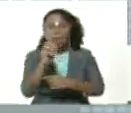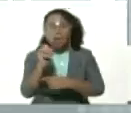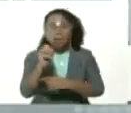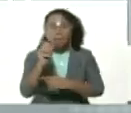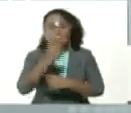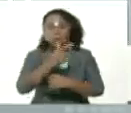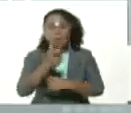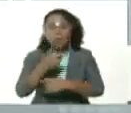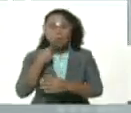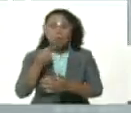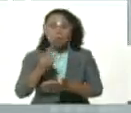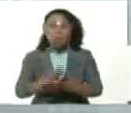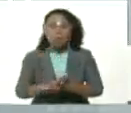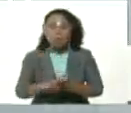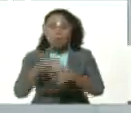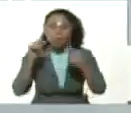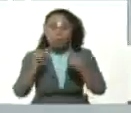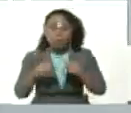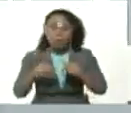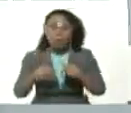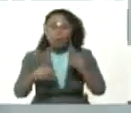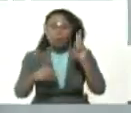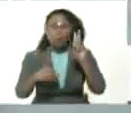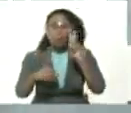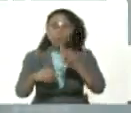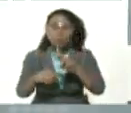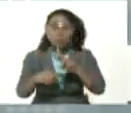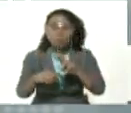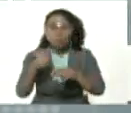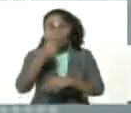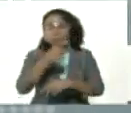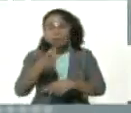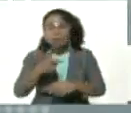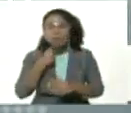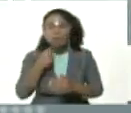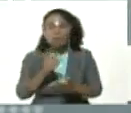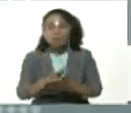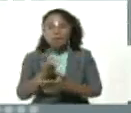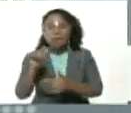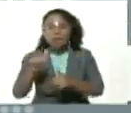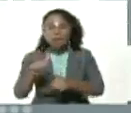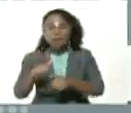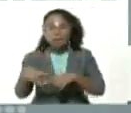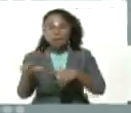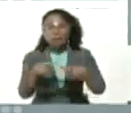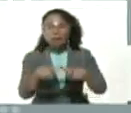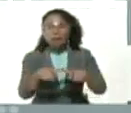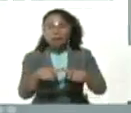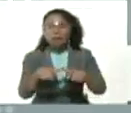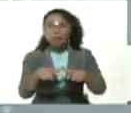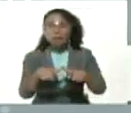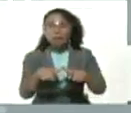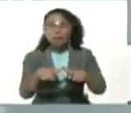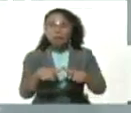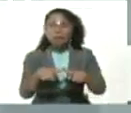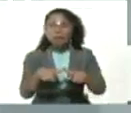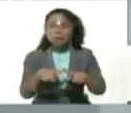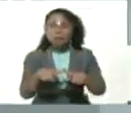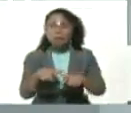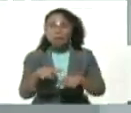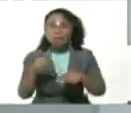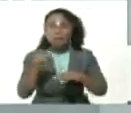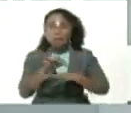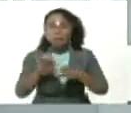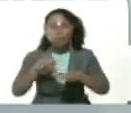personas fallecidas. Hoy nos reportaron personas fallecidas en el sector Quirorá, en el